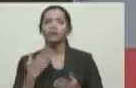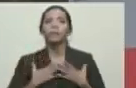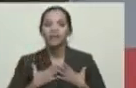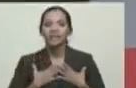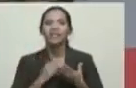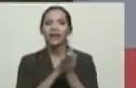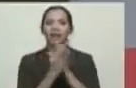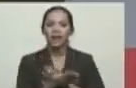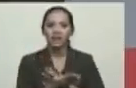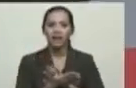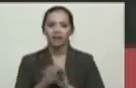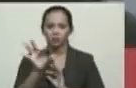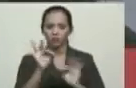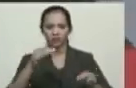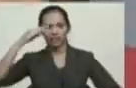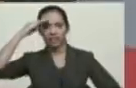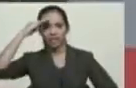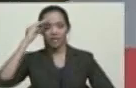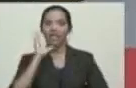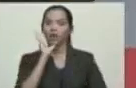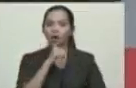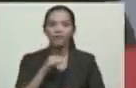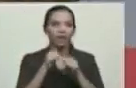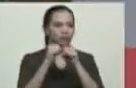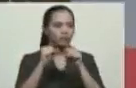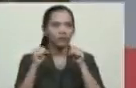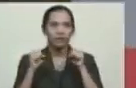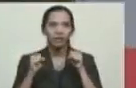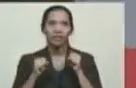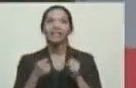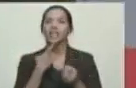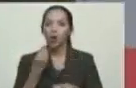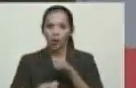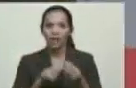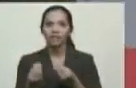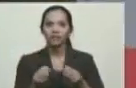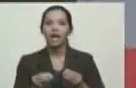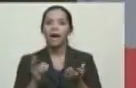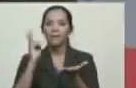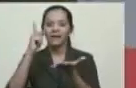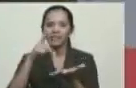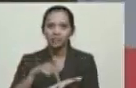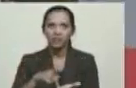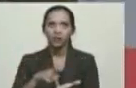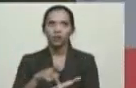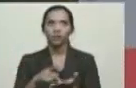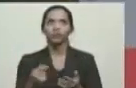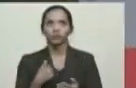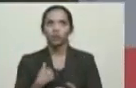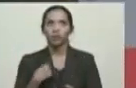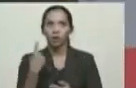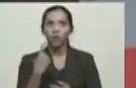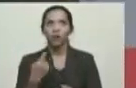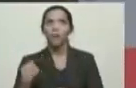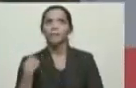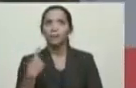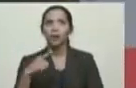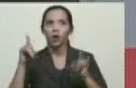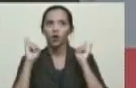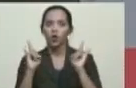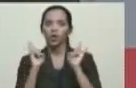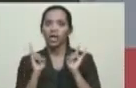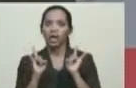con la recluta, y no había una rueda de prensa, ni y lo hizo, apenas llegó. Yo fui uno de los primeros